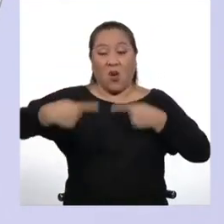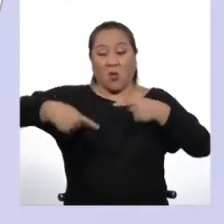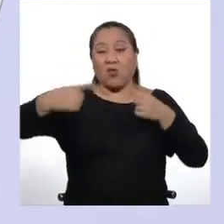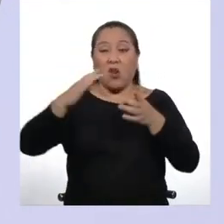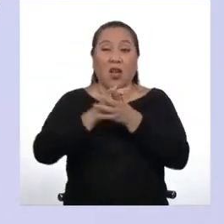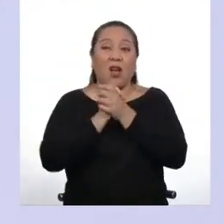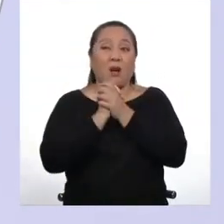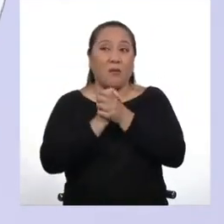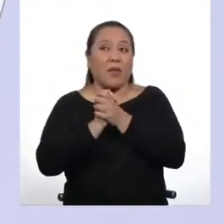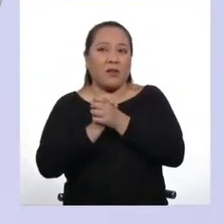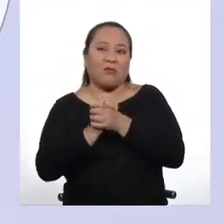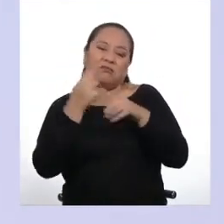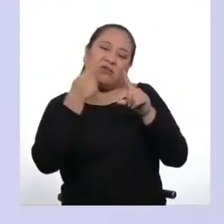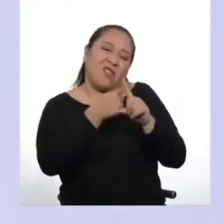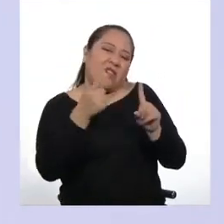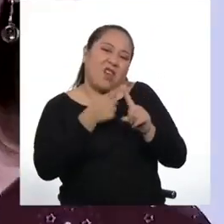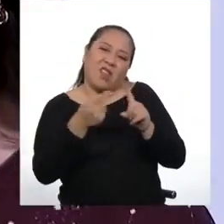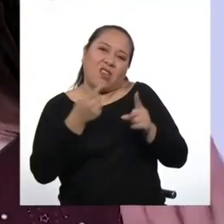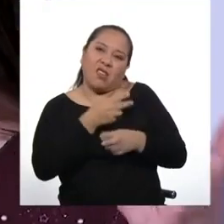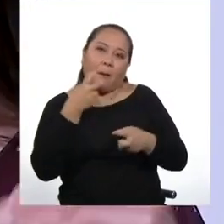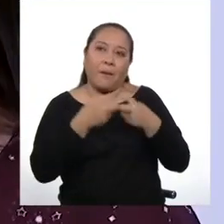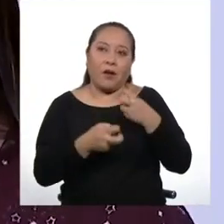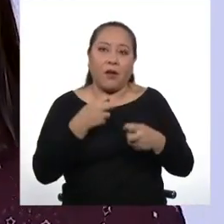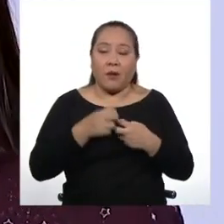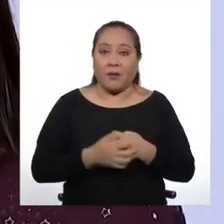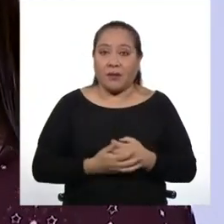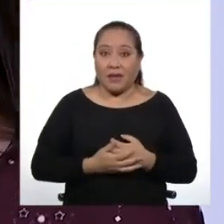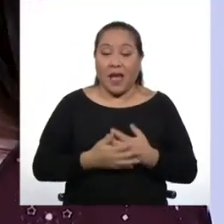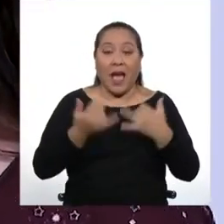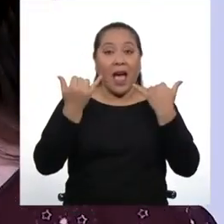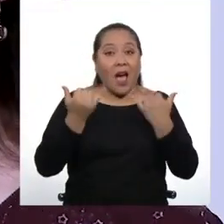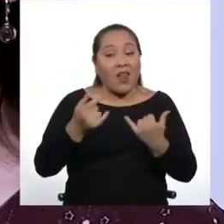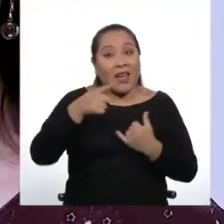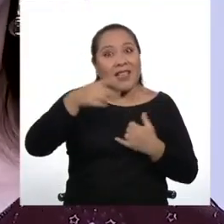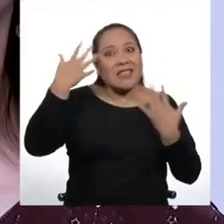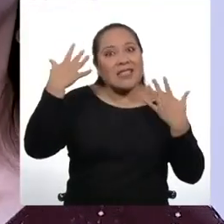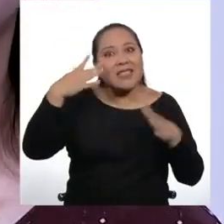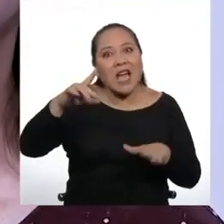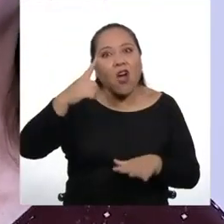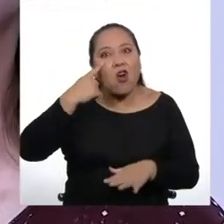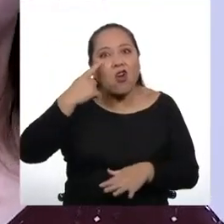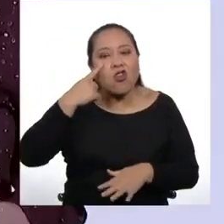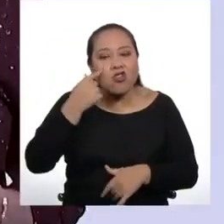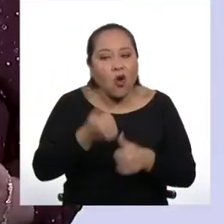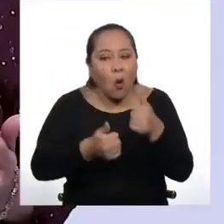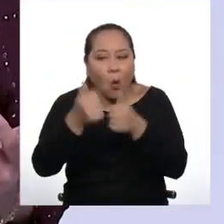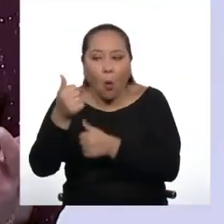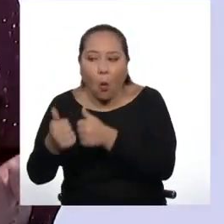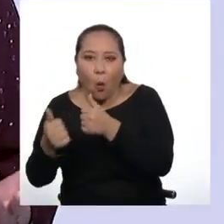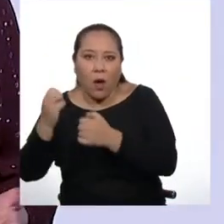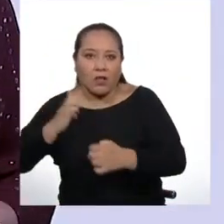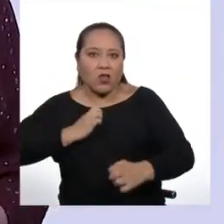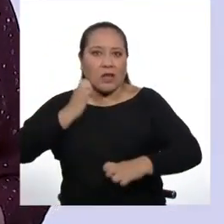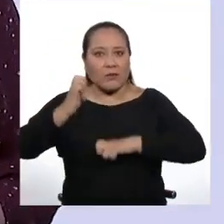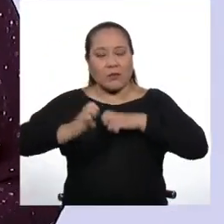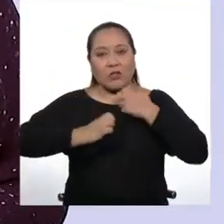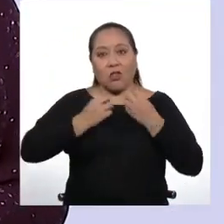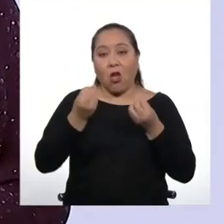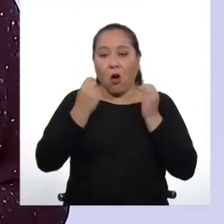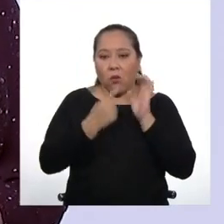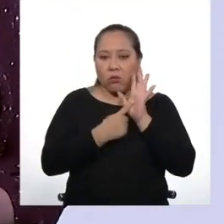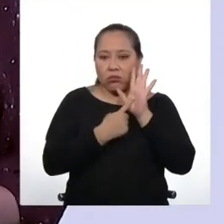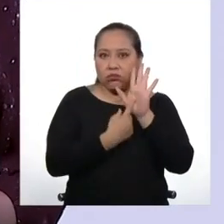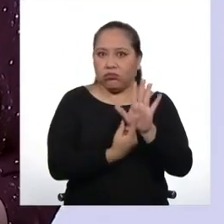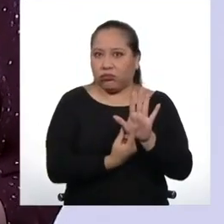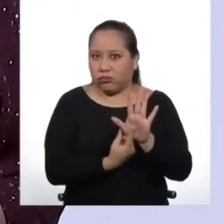amigos, entre otras situaciones. Ahora que ya conocemos cuáles son las emociones y cómo pueden verse